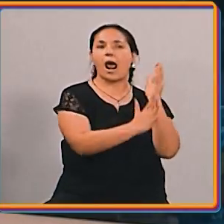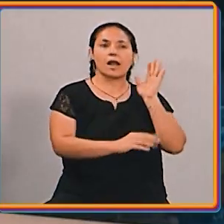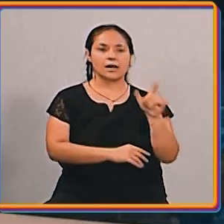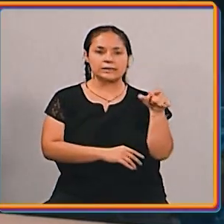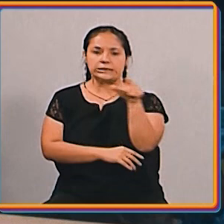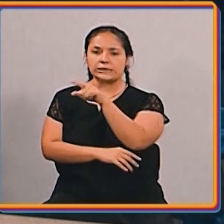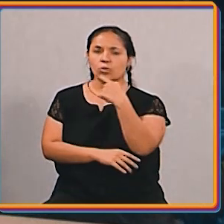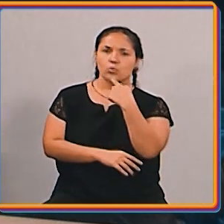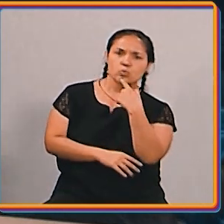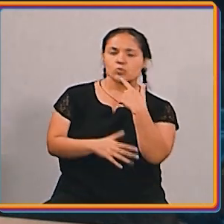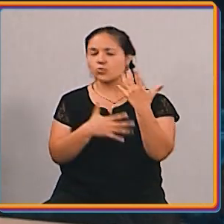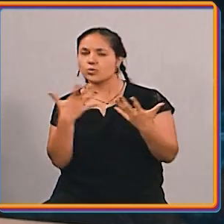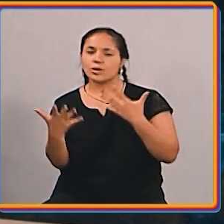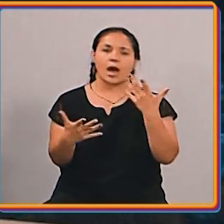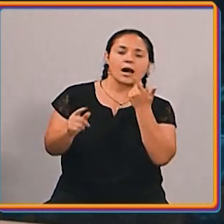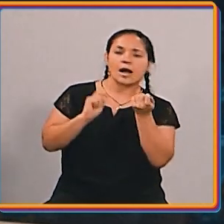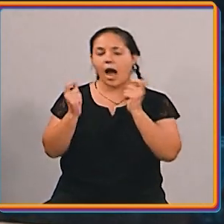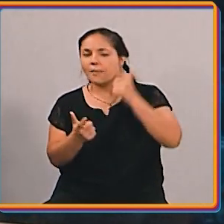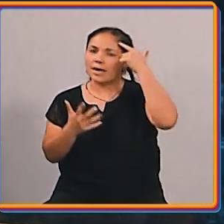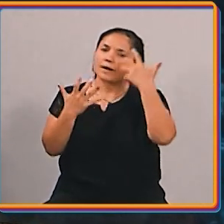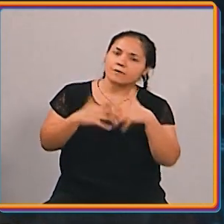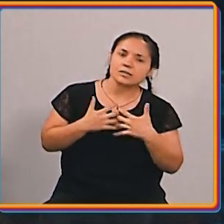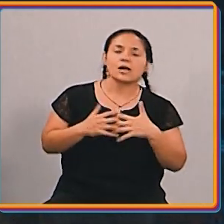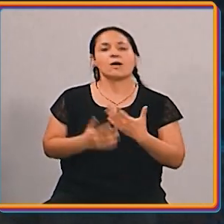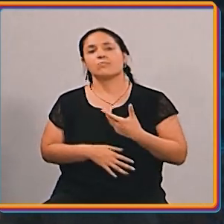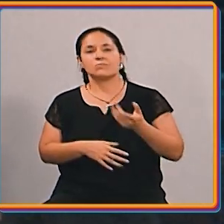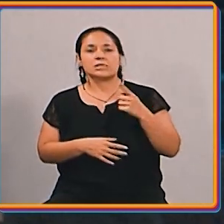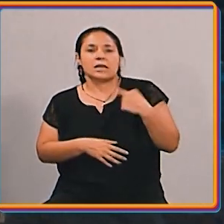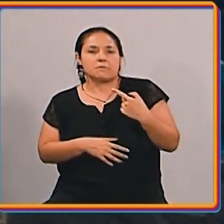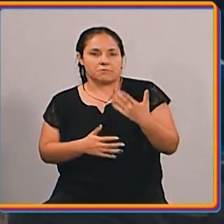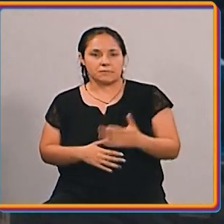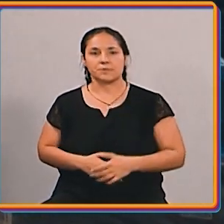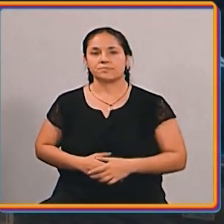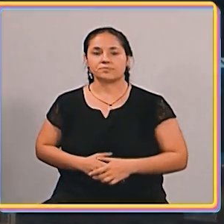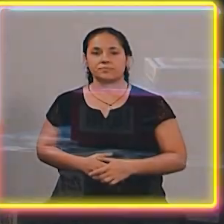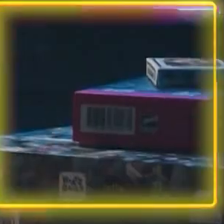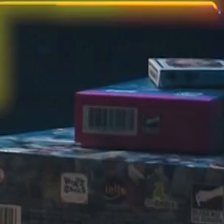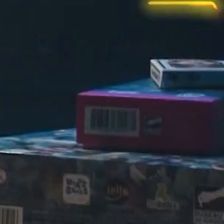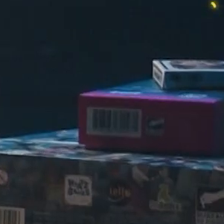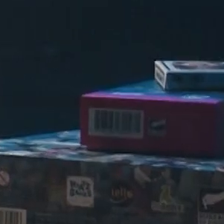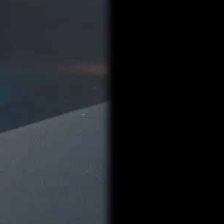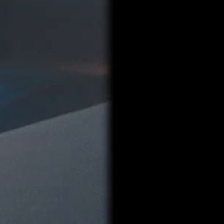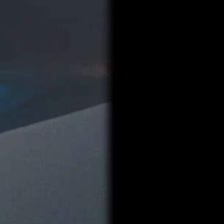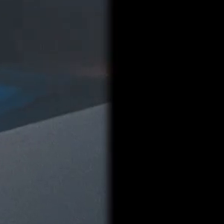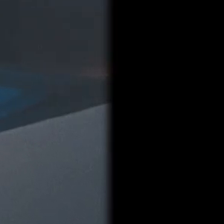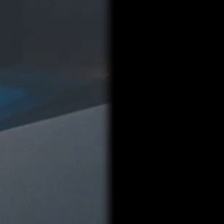durante generaciones nos han moldeado y estructurado, aunque sea de manera inconsciente.